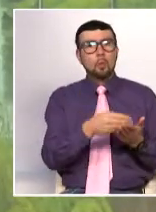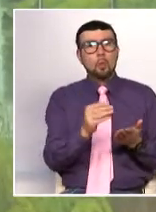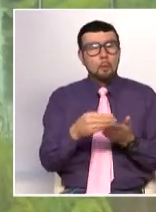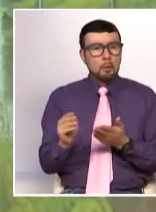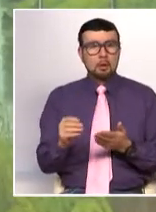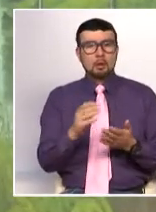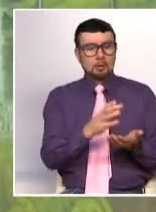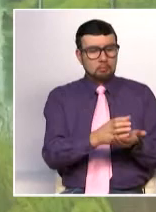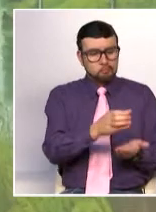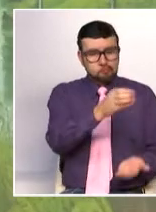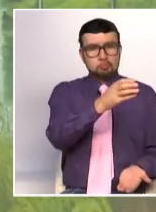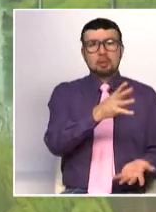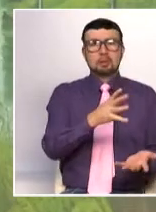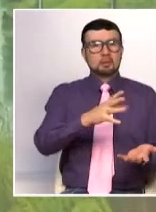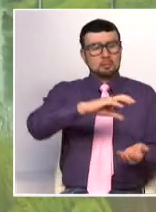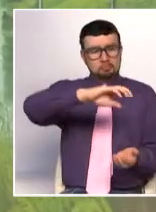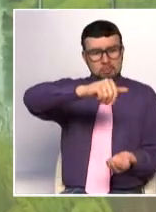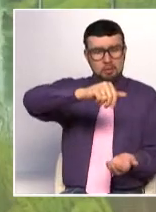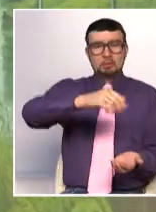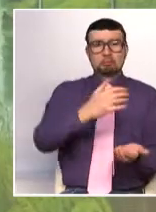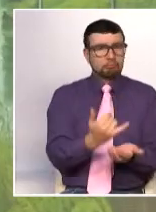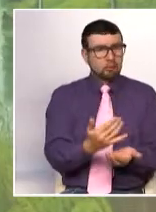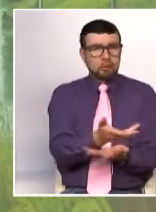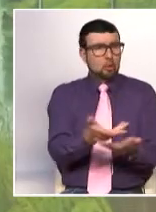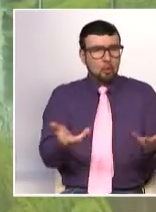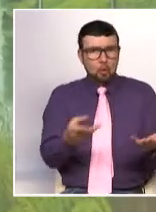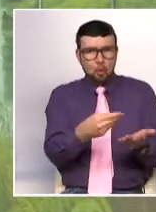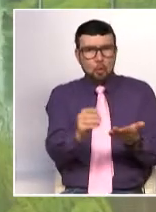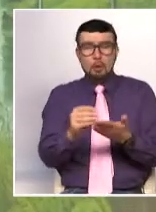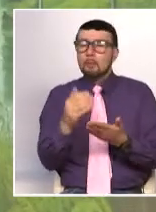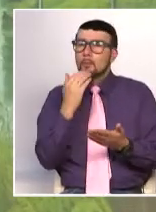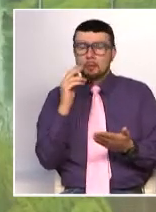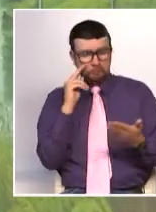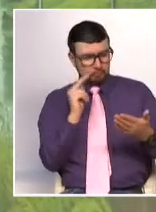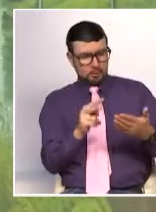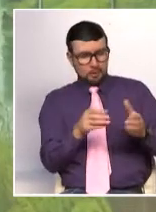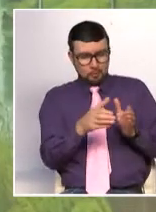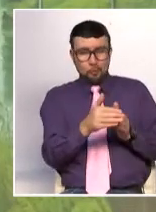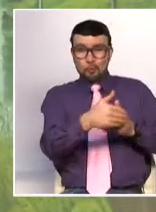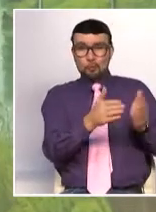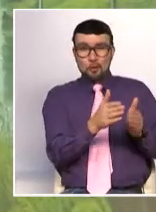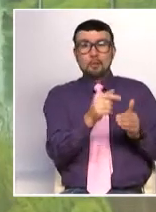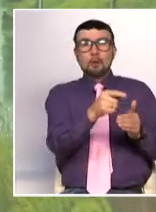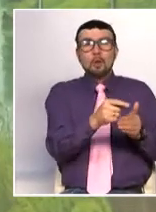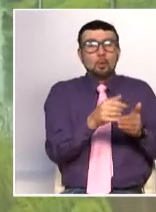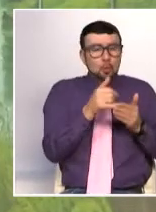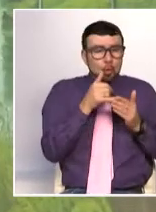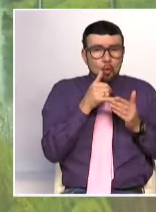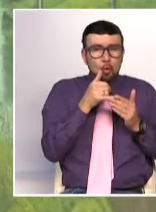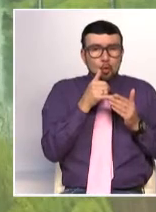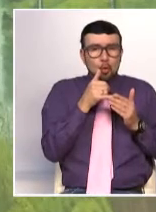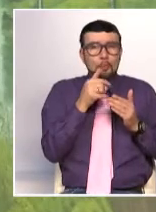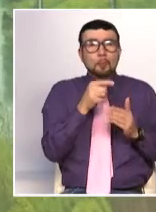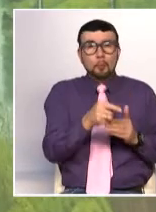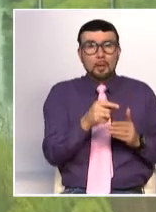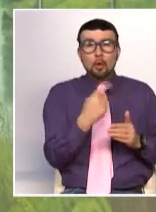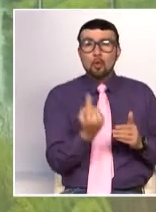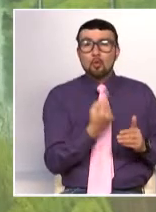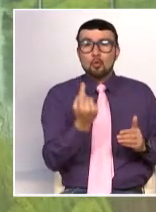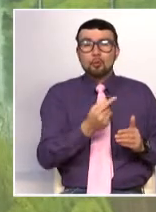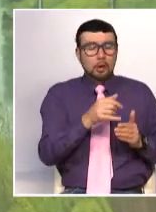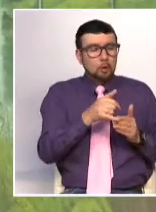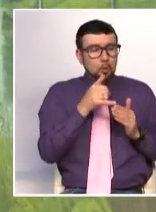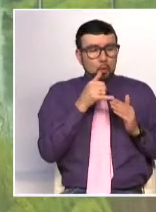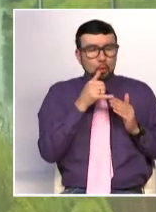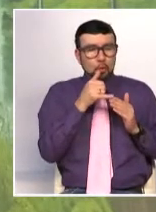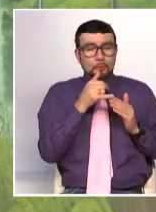frascos a mi me aterra por ejemplo ver un juguito de caja es muy fácil para nuestras